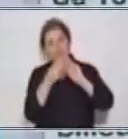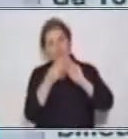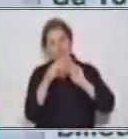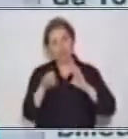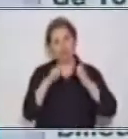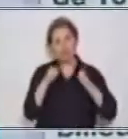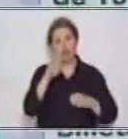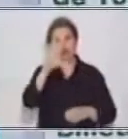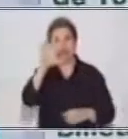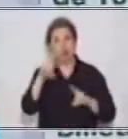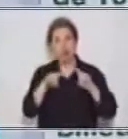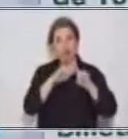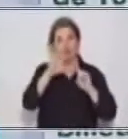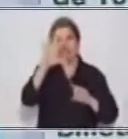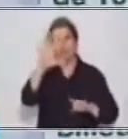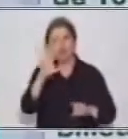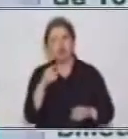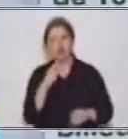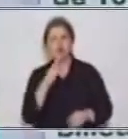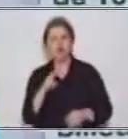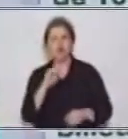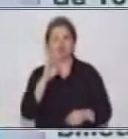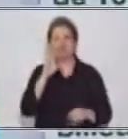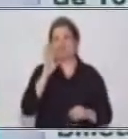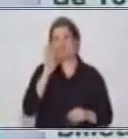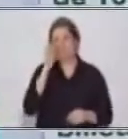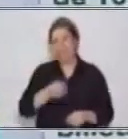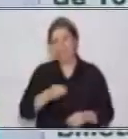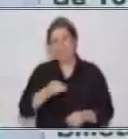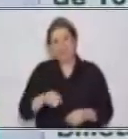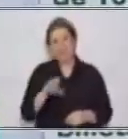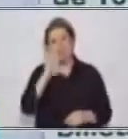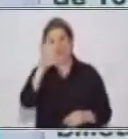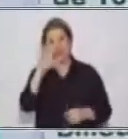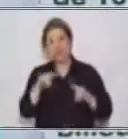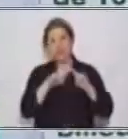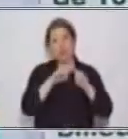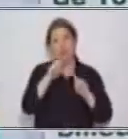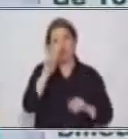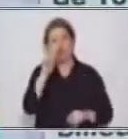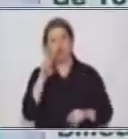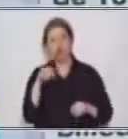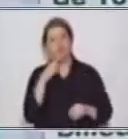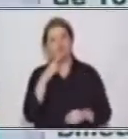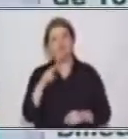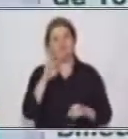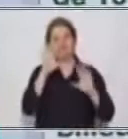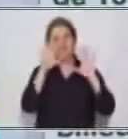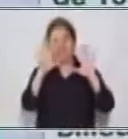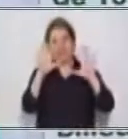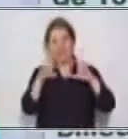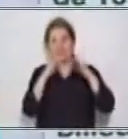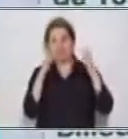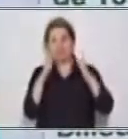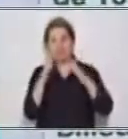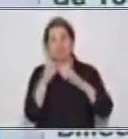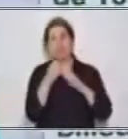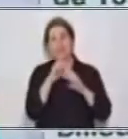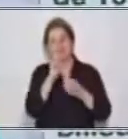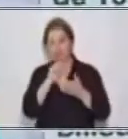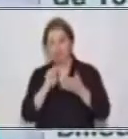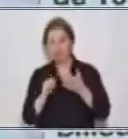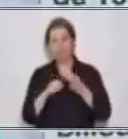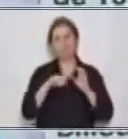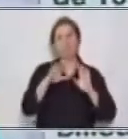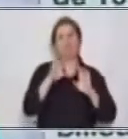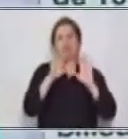5 por 5, 25, llevo 2. 5 por 2, 10. Y 2, 12.